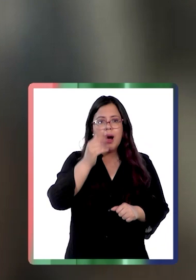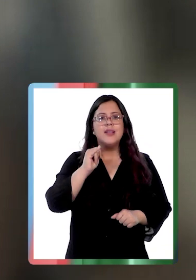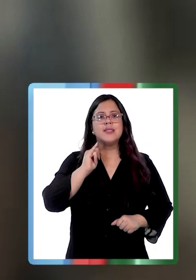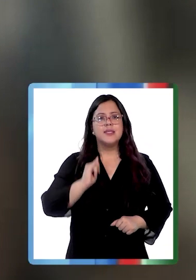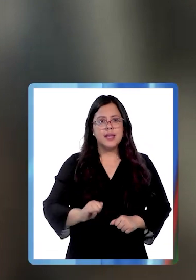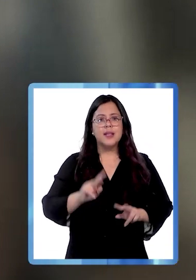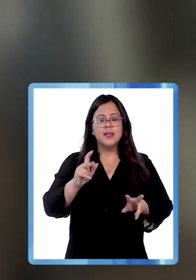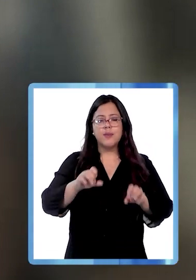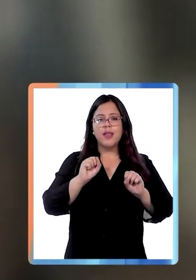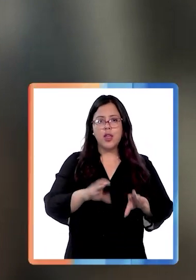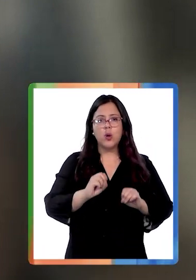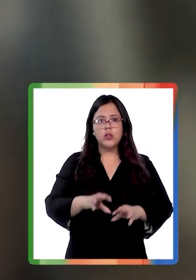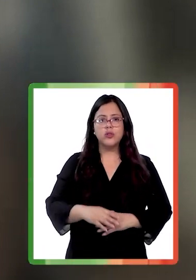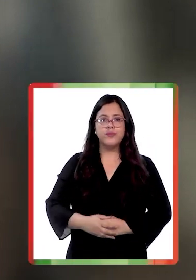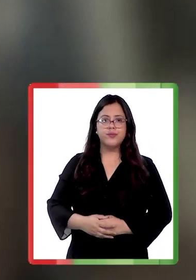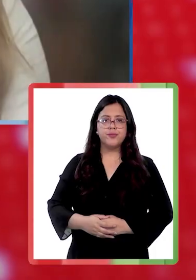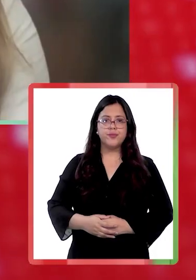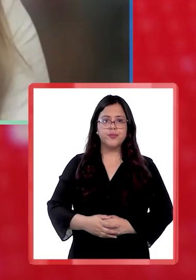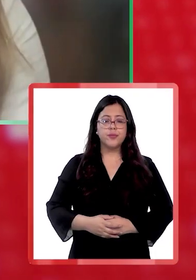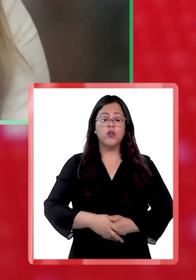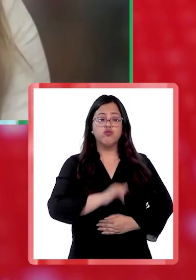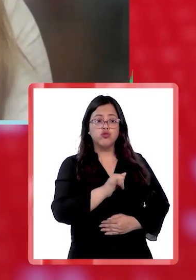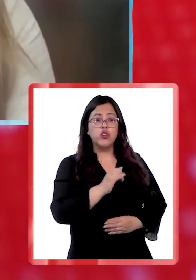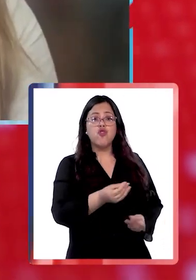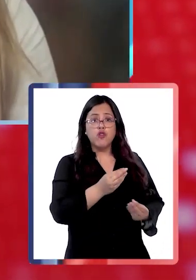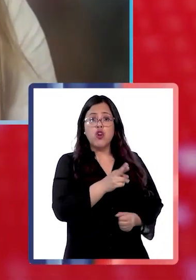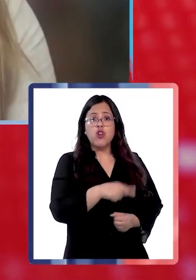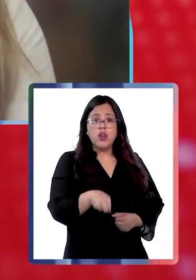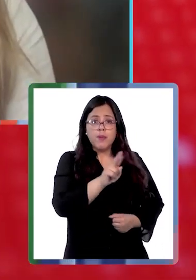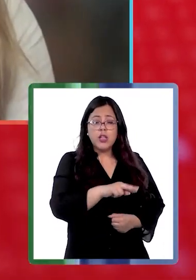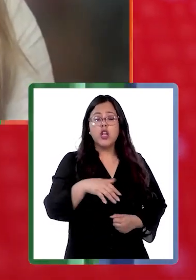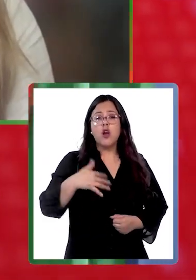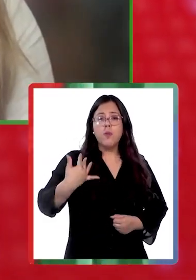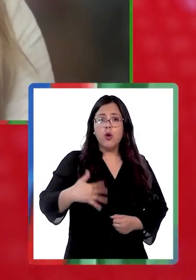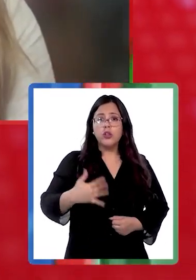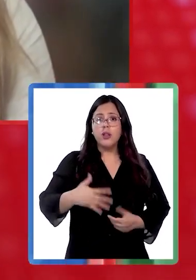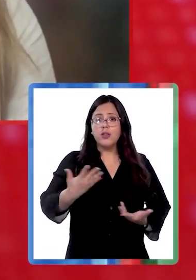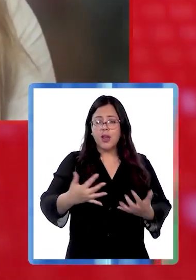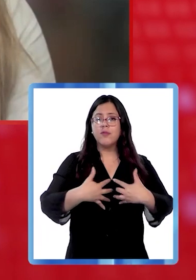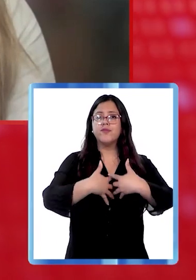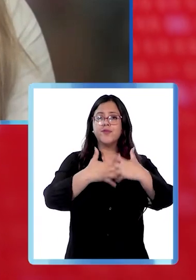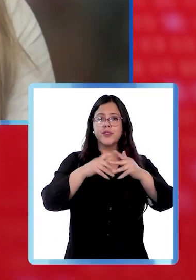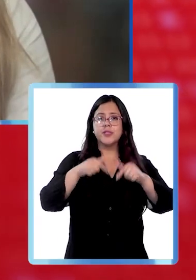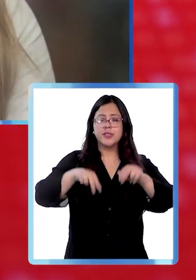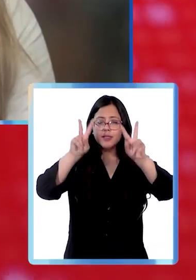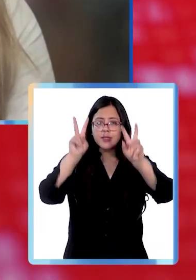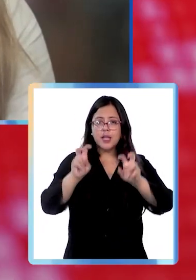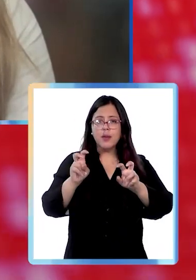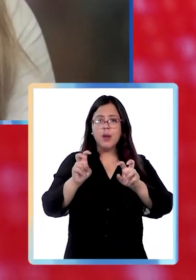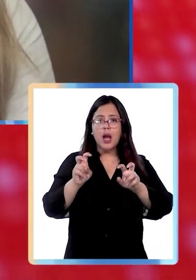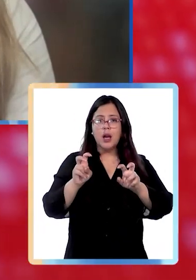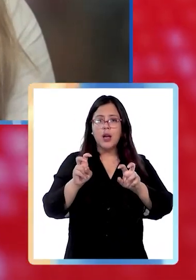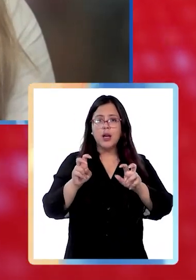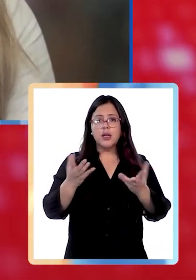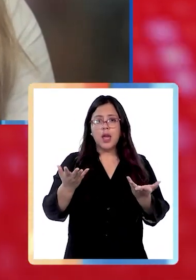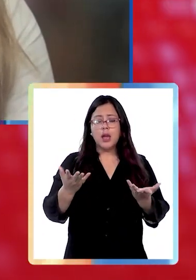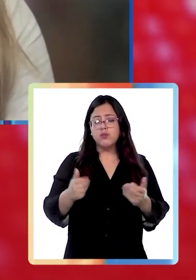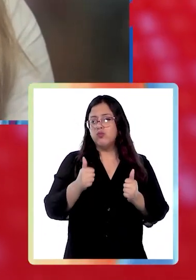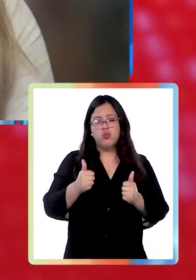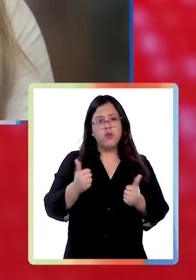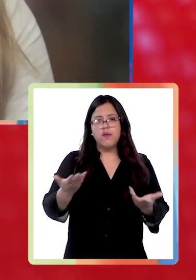que preocuparnos activamente de educar. No, sí, es que lo bueno es repetirlos porque la importancia está en reforzar esto,